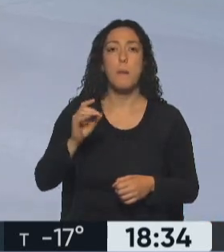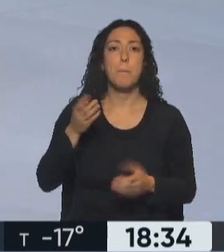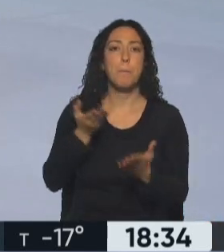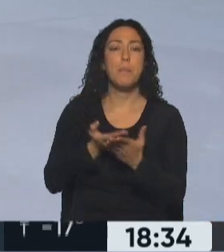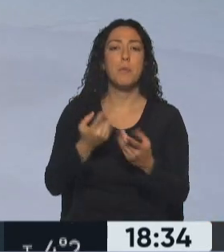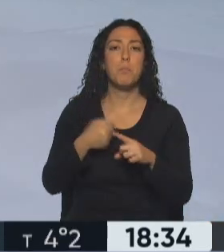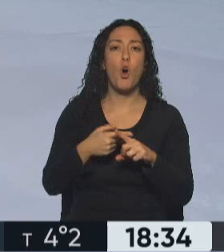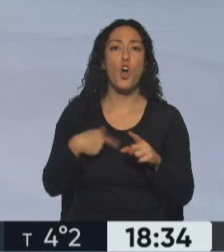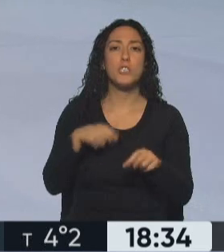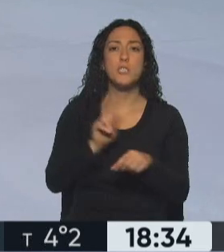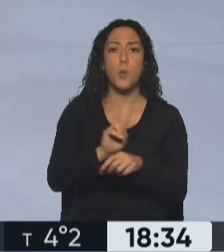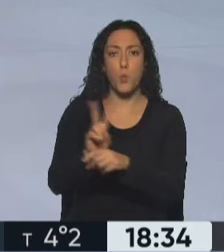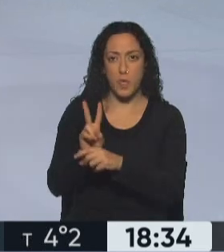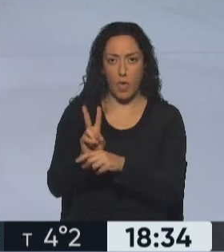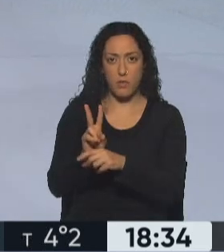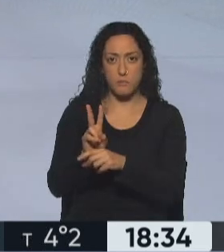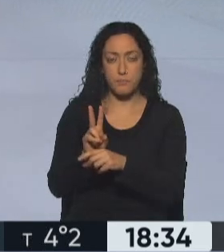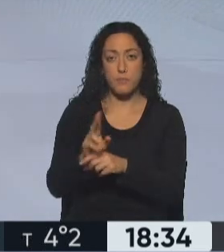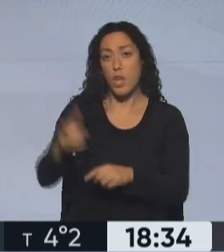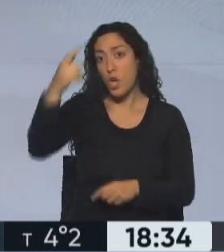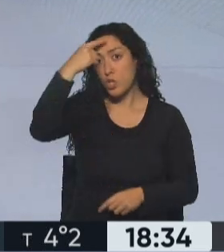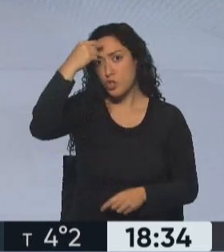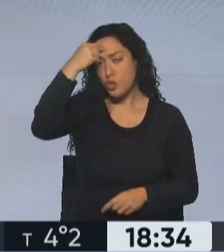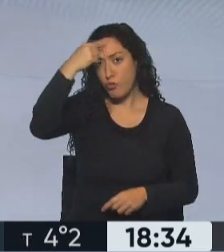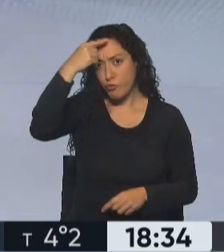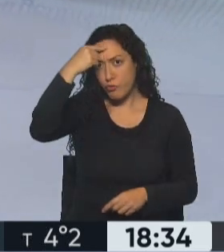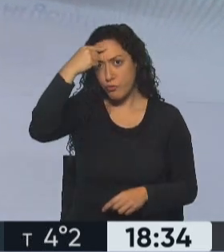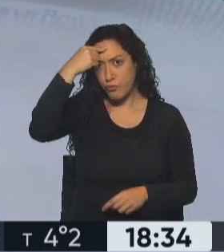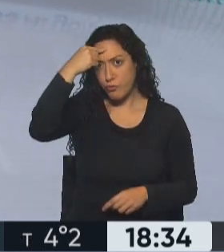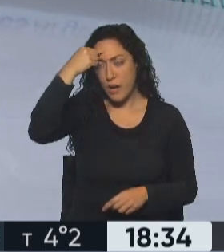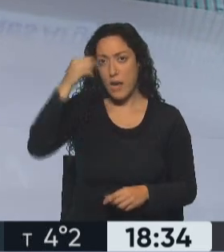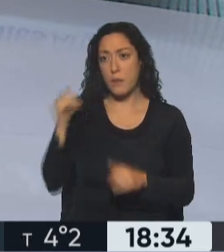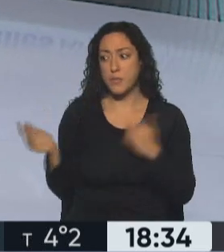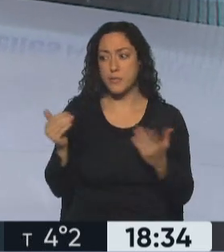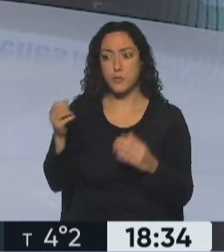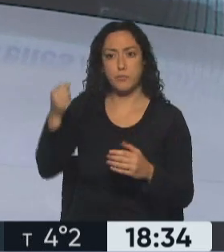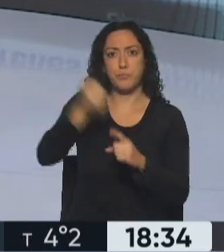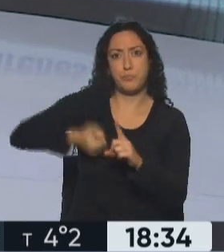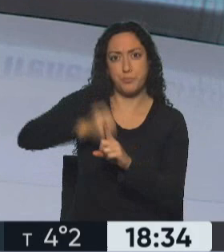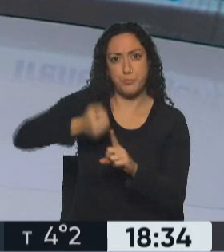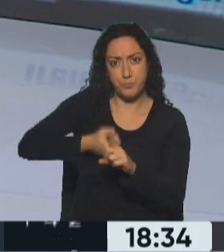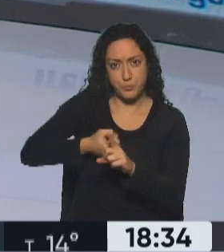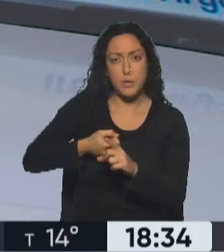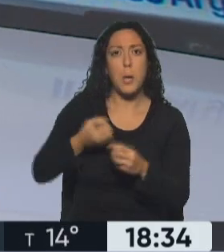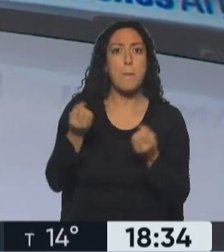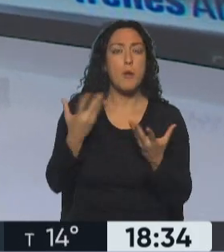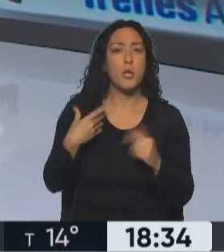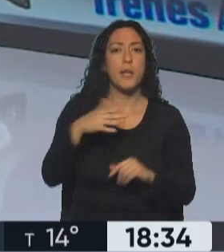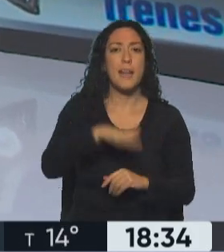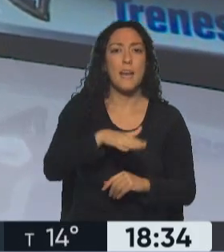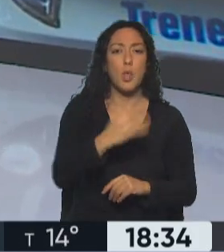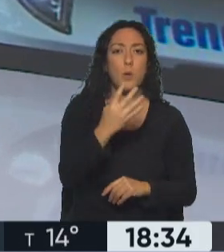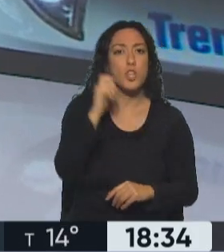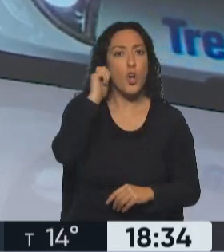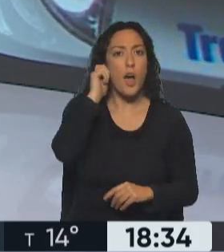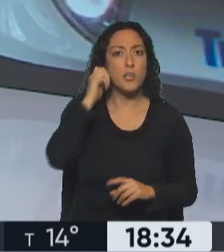que un conductor tuviera situaciones de agresión por parte de vecinos, luego de haber atropellado a un niño de 4 años. A propósito de todo este